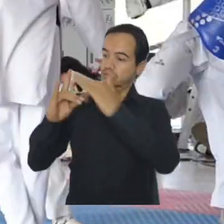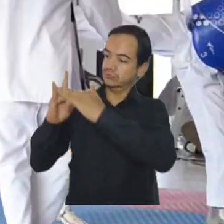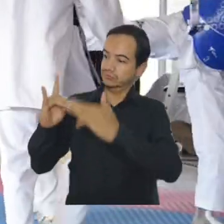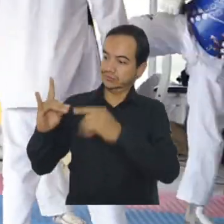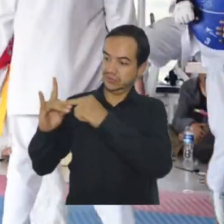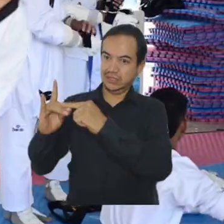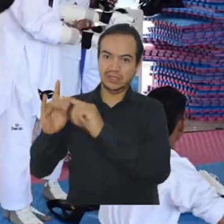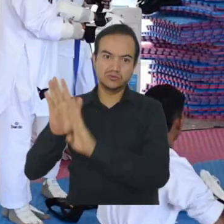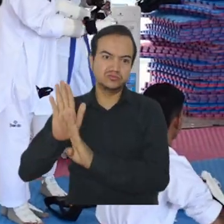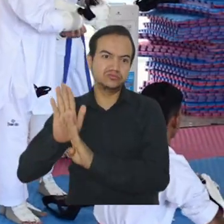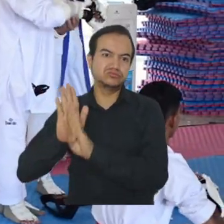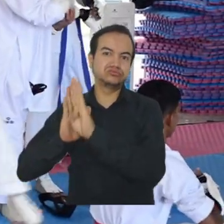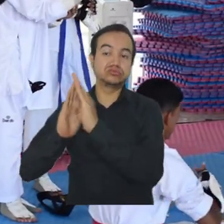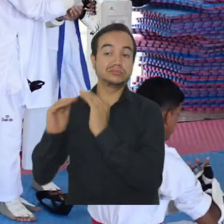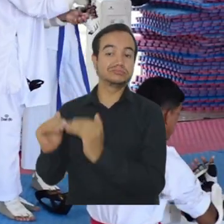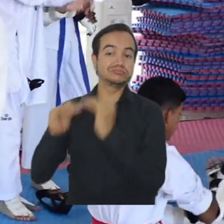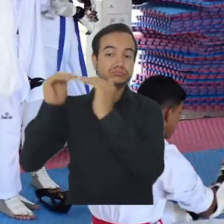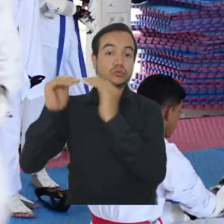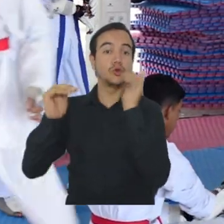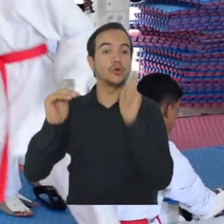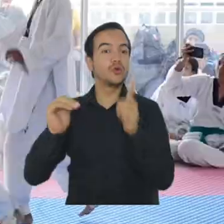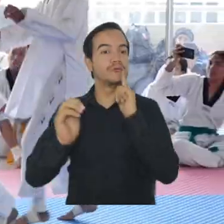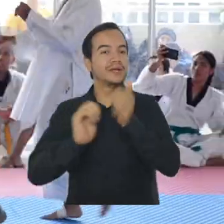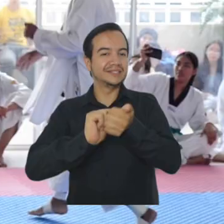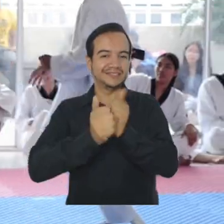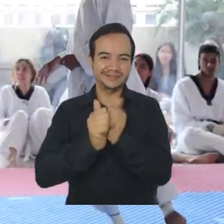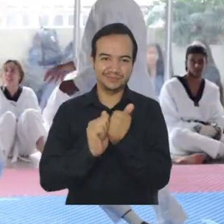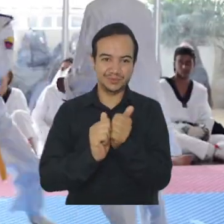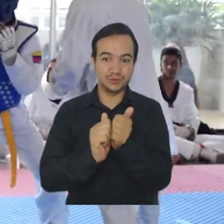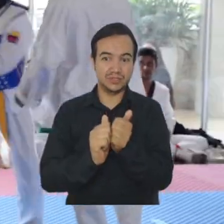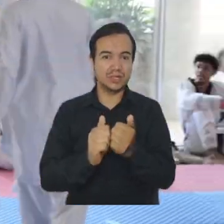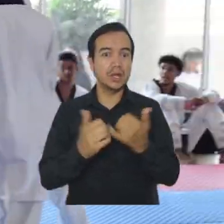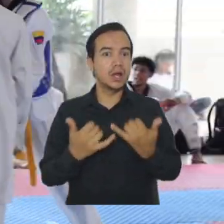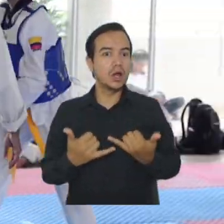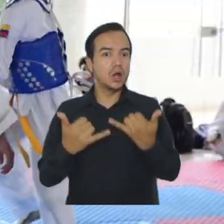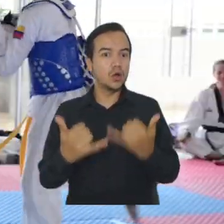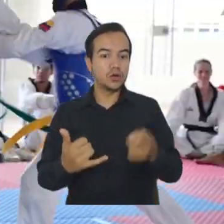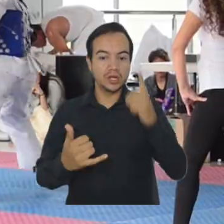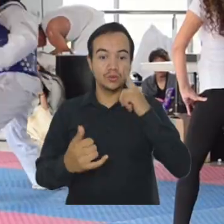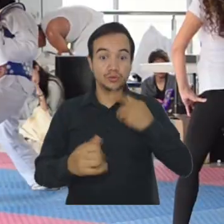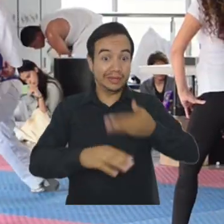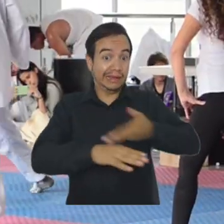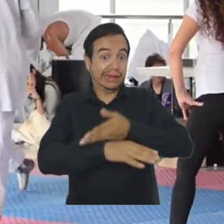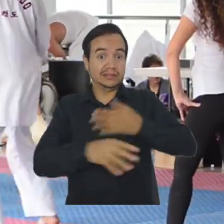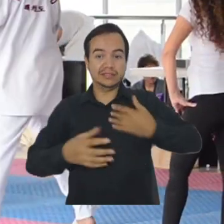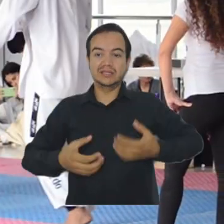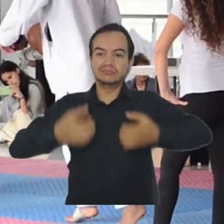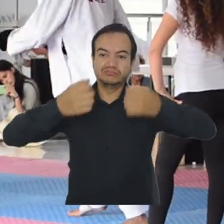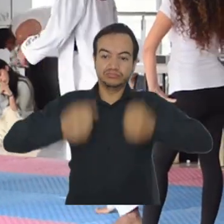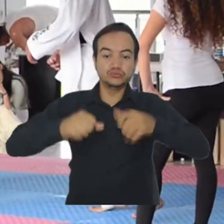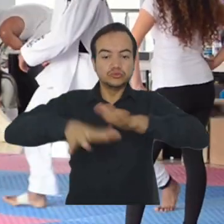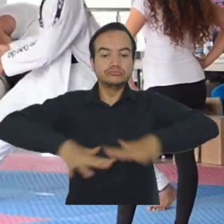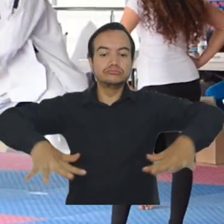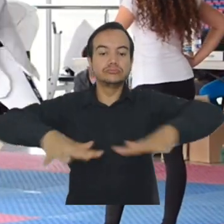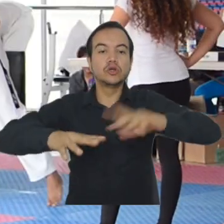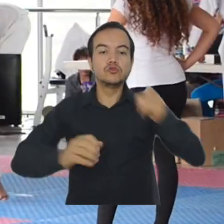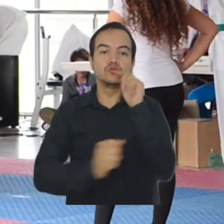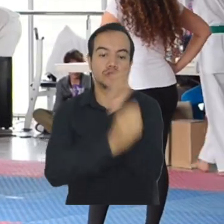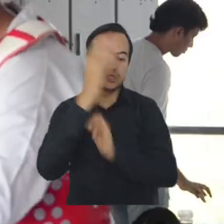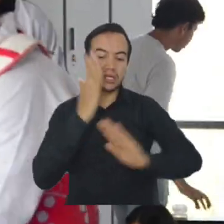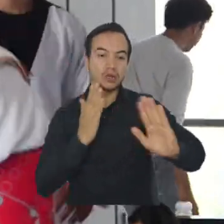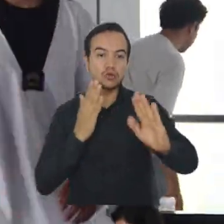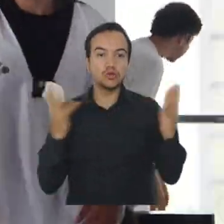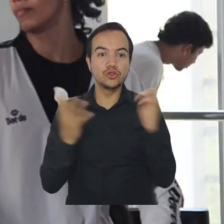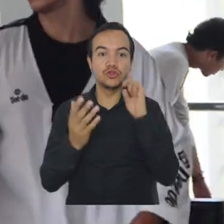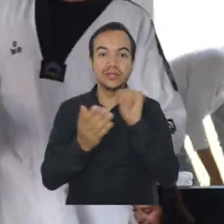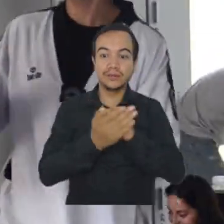el deporte sigue posicionando a la Universidad del Magdalena, esta vez luego de ser sede del primer intercambio regional de taekwondo, realizado en el